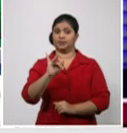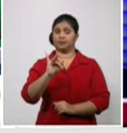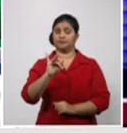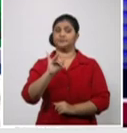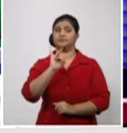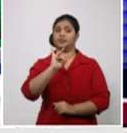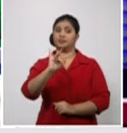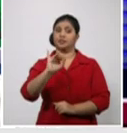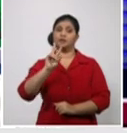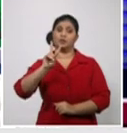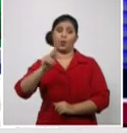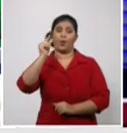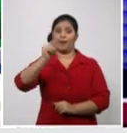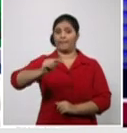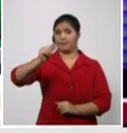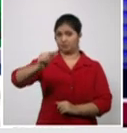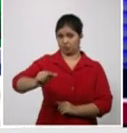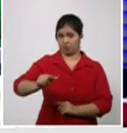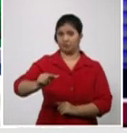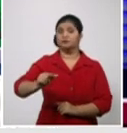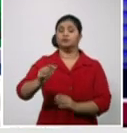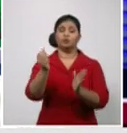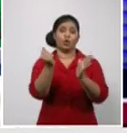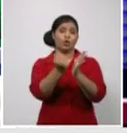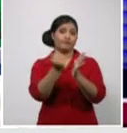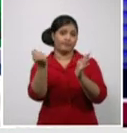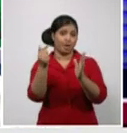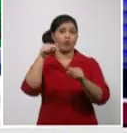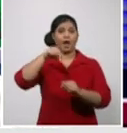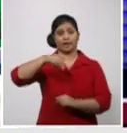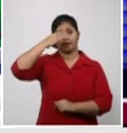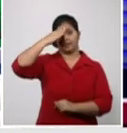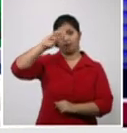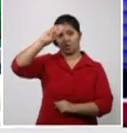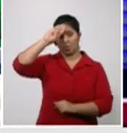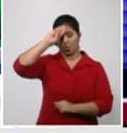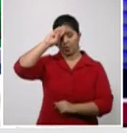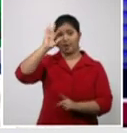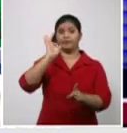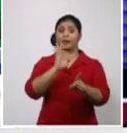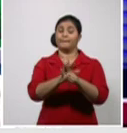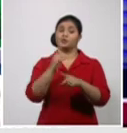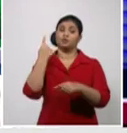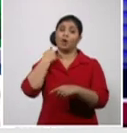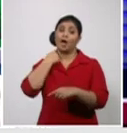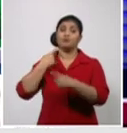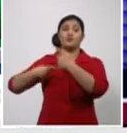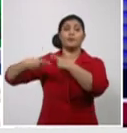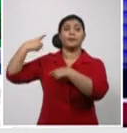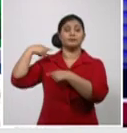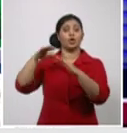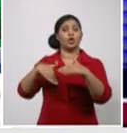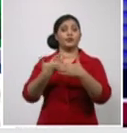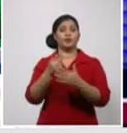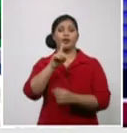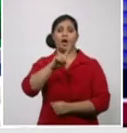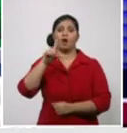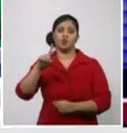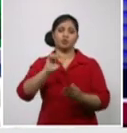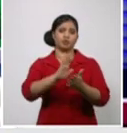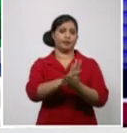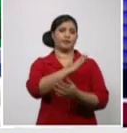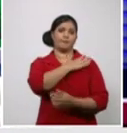35.772 personas que se han diagnosticado con la COVID-19 desde el día 11 de marzo